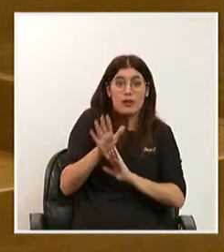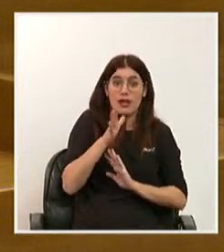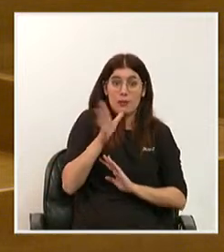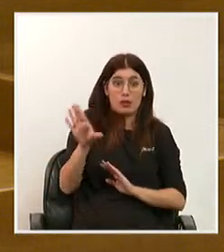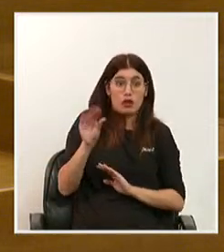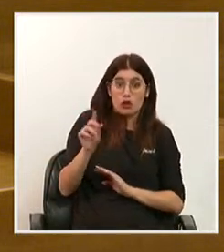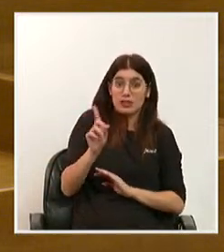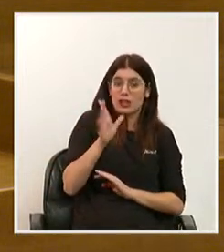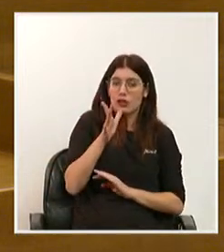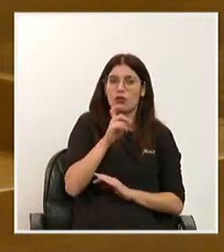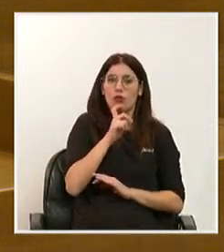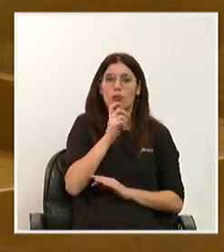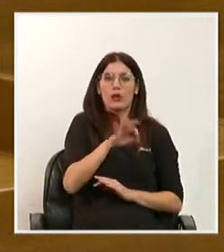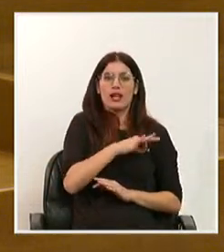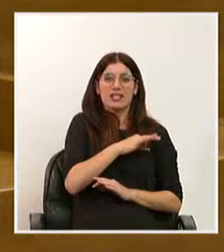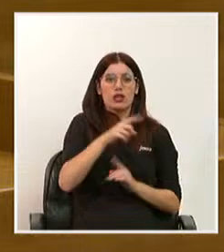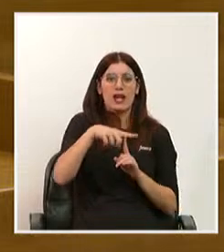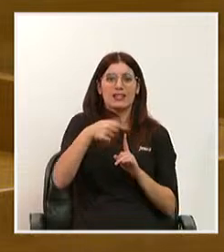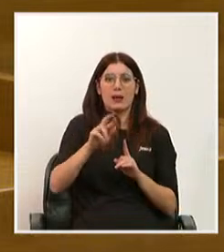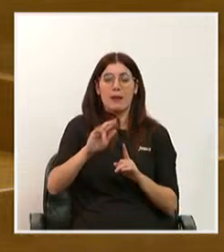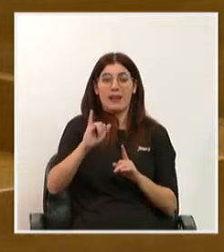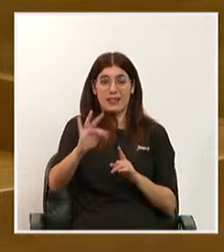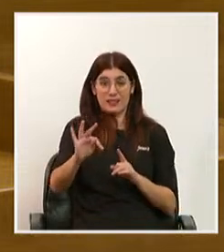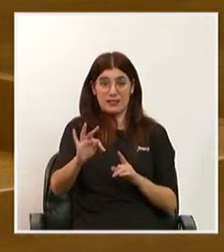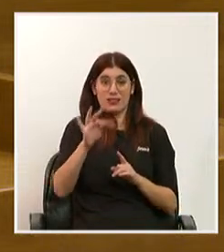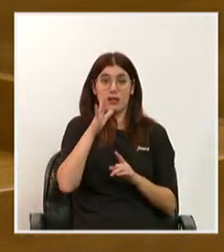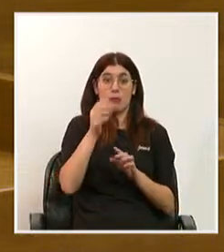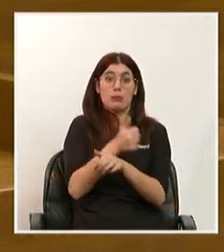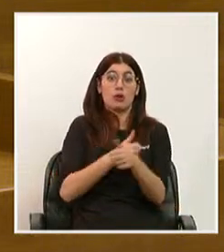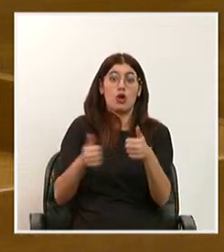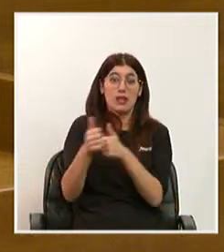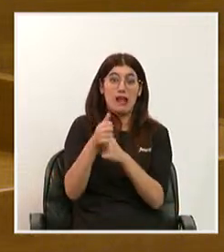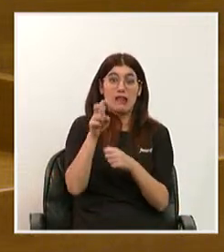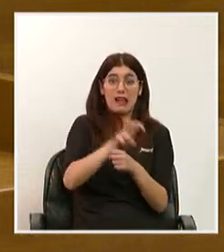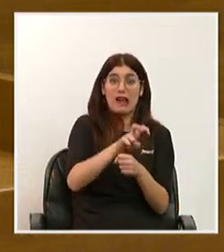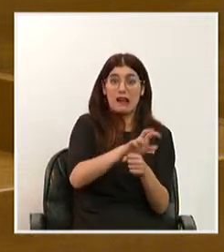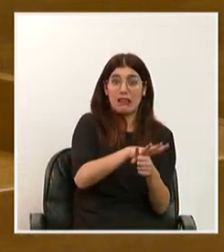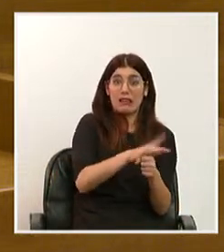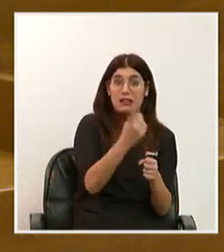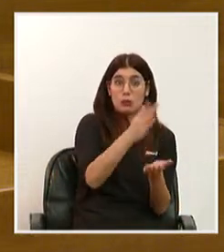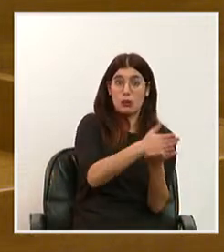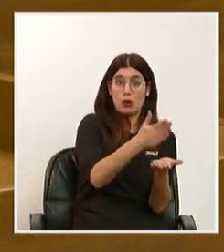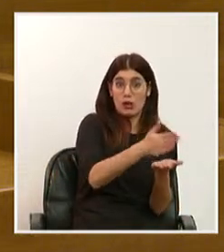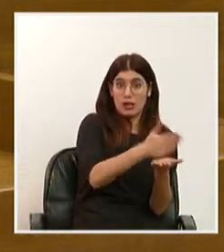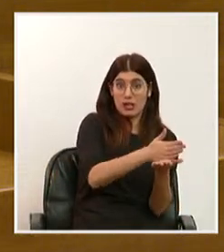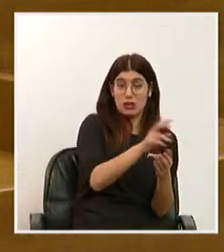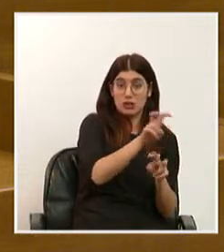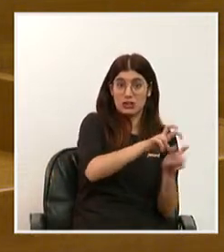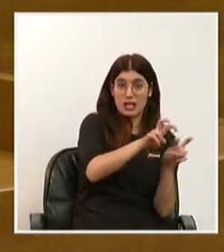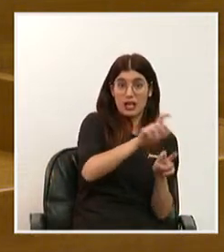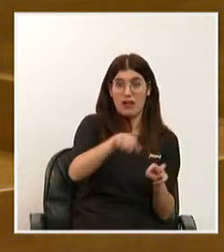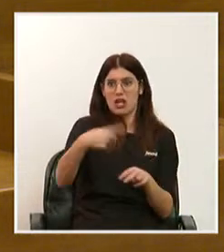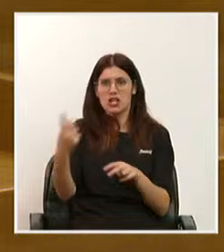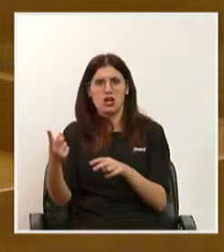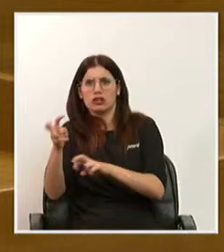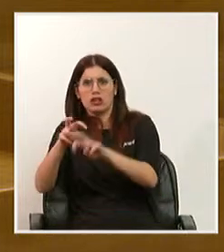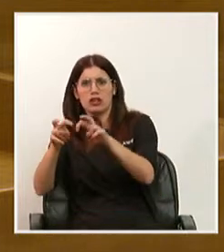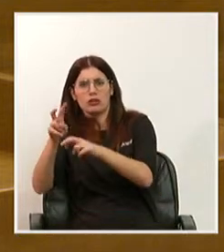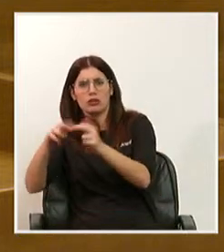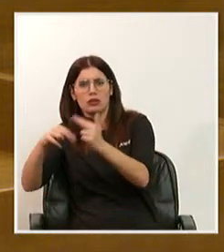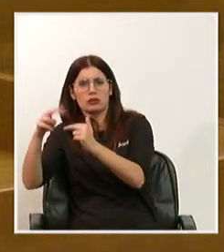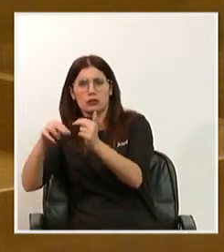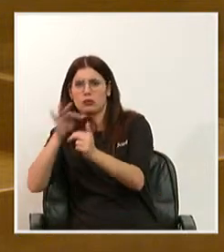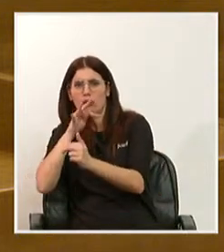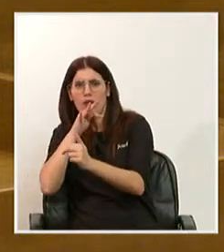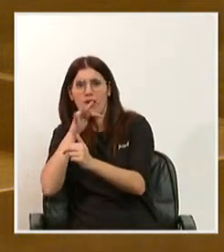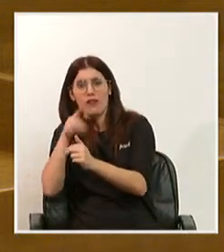como la señora tamari dio prioridad a que se arreglaran Jardines de unos centros y en cambio otros que estaban apuntalados pero eran del partido pop